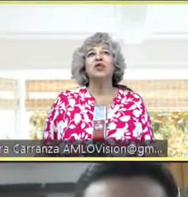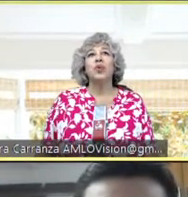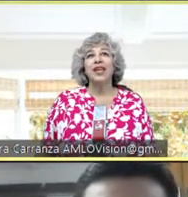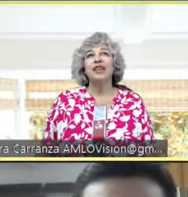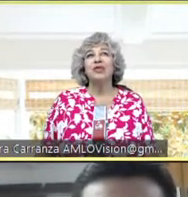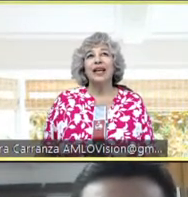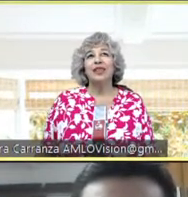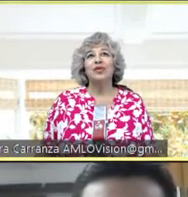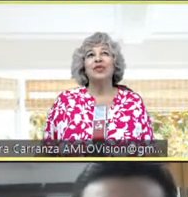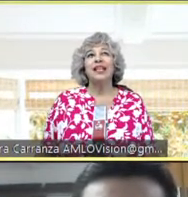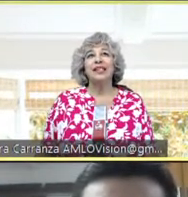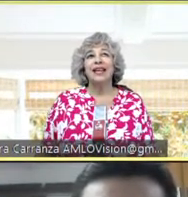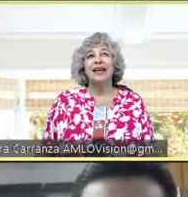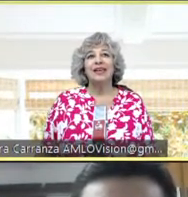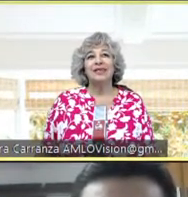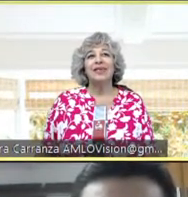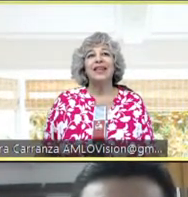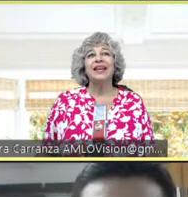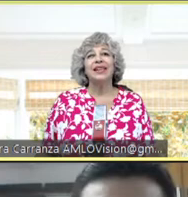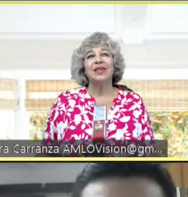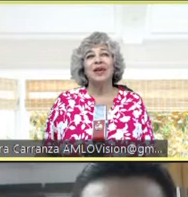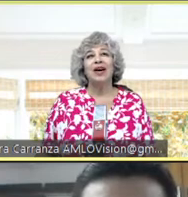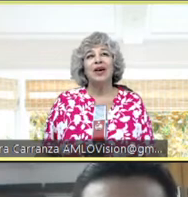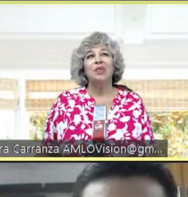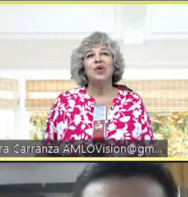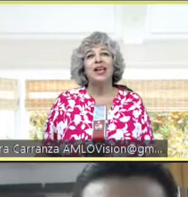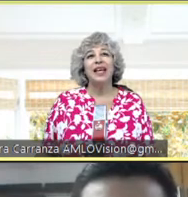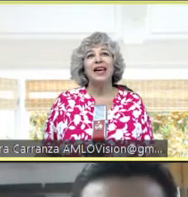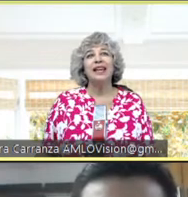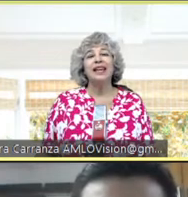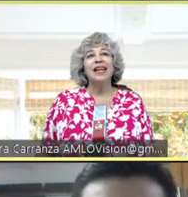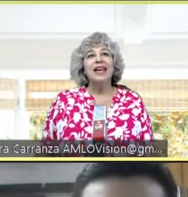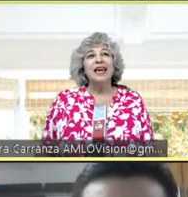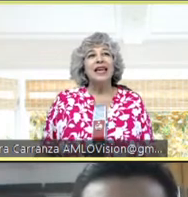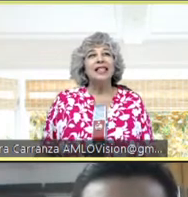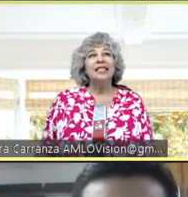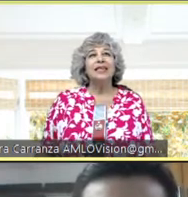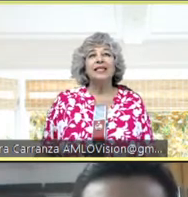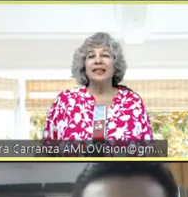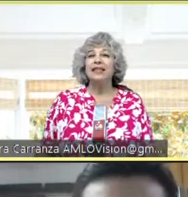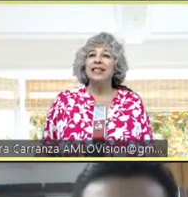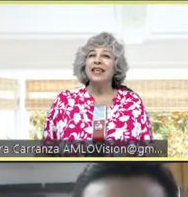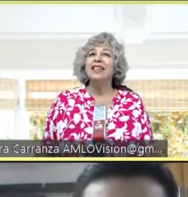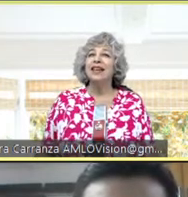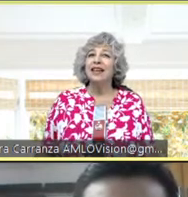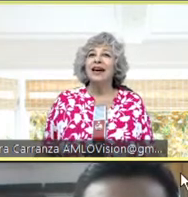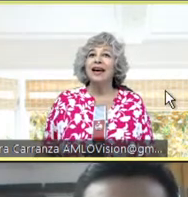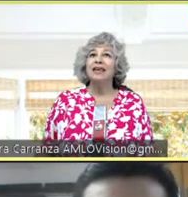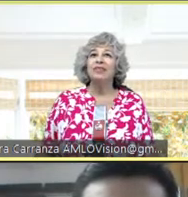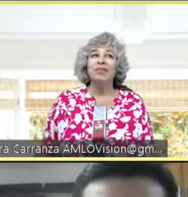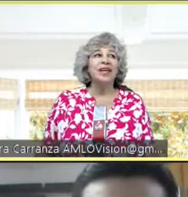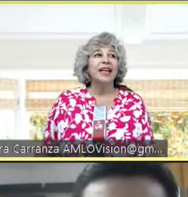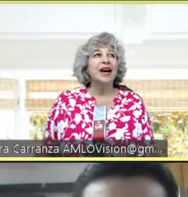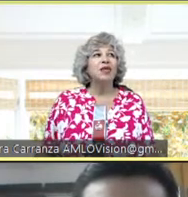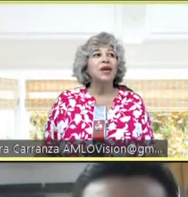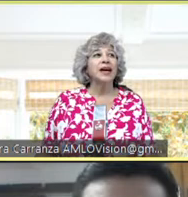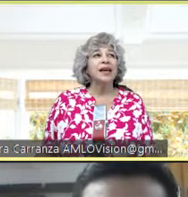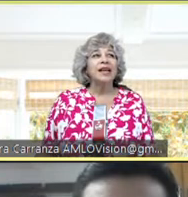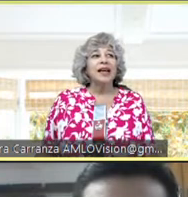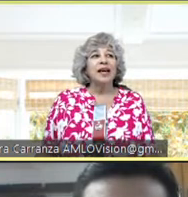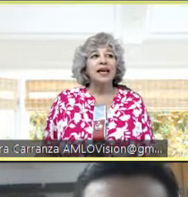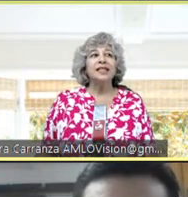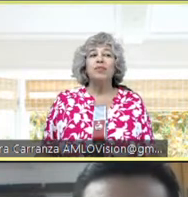que nos podían utilizar, ¿verdad? Como querían. Y se siente que